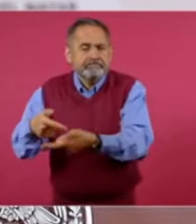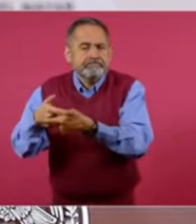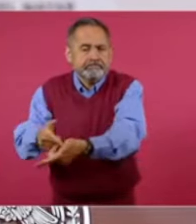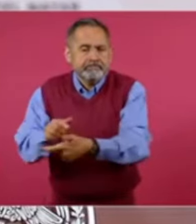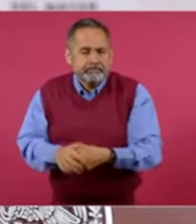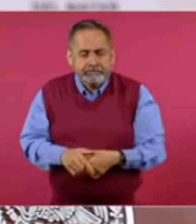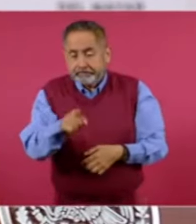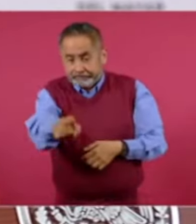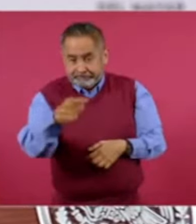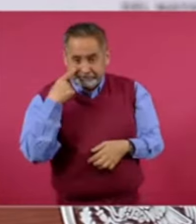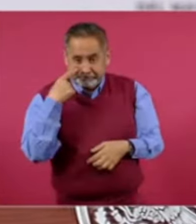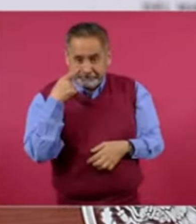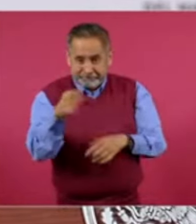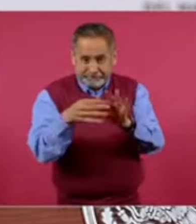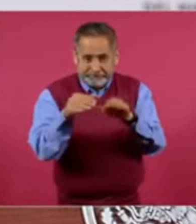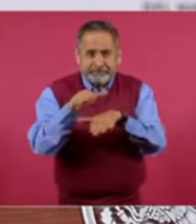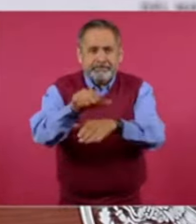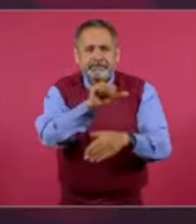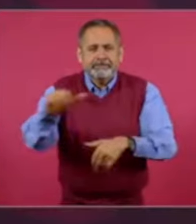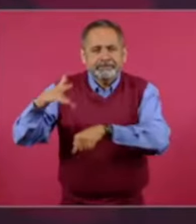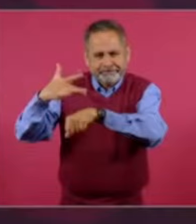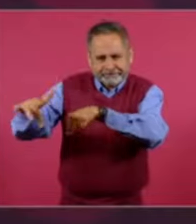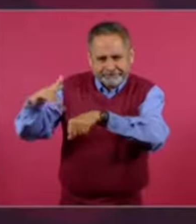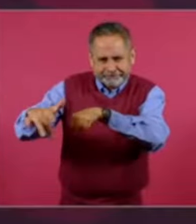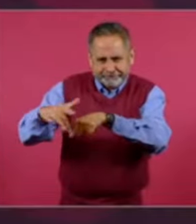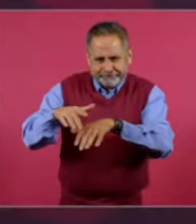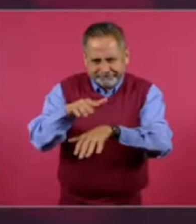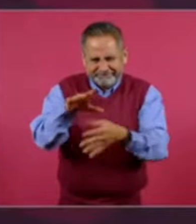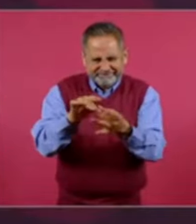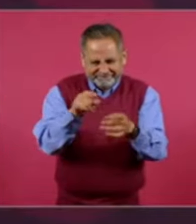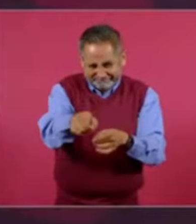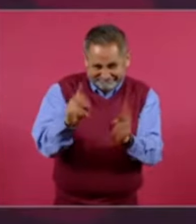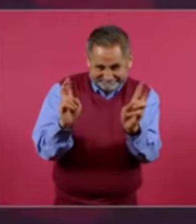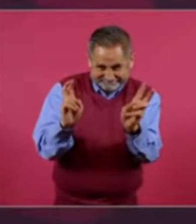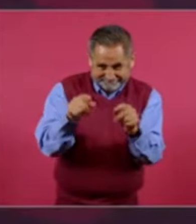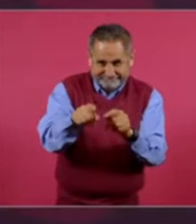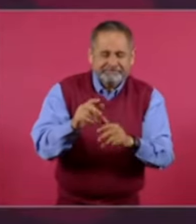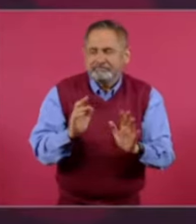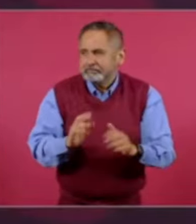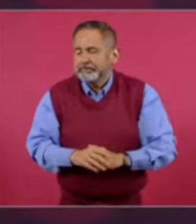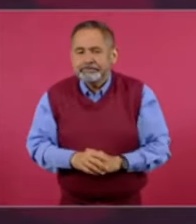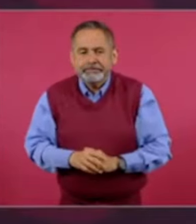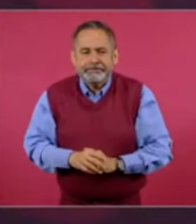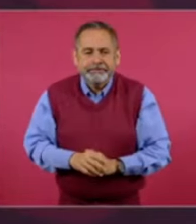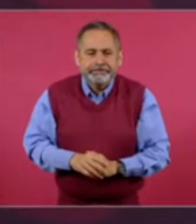que estás tratando lo de Chalco, te digo de que